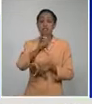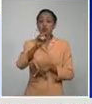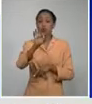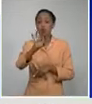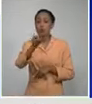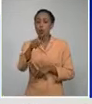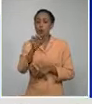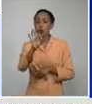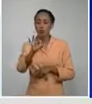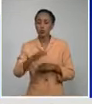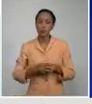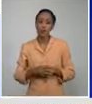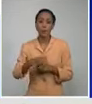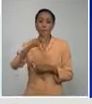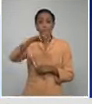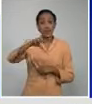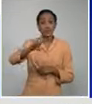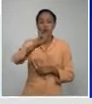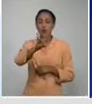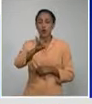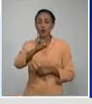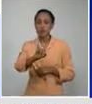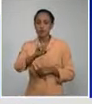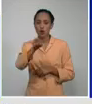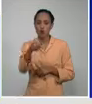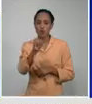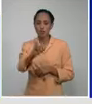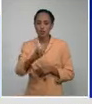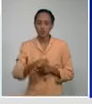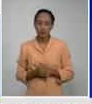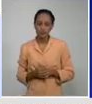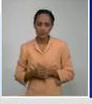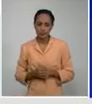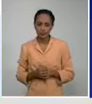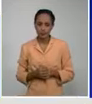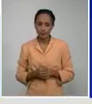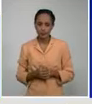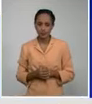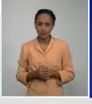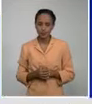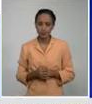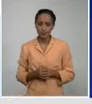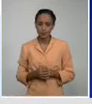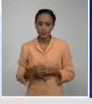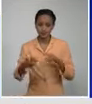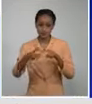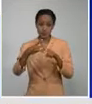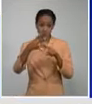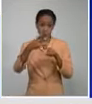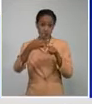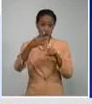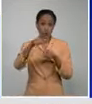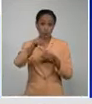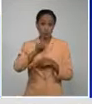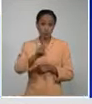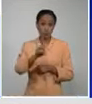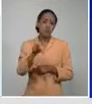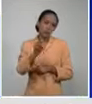108,8, Pinar del Río 96,6 y estas dos provincias discretamente